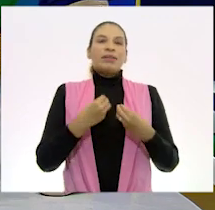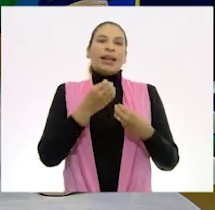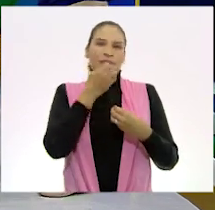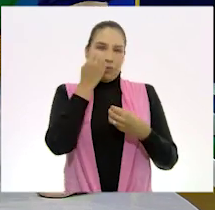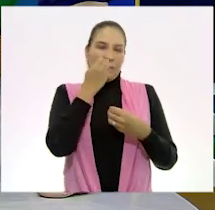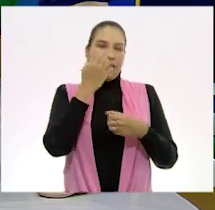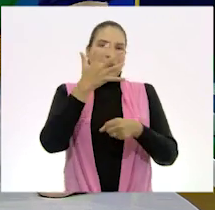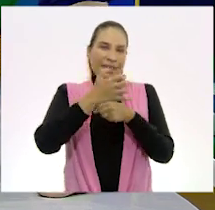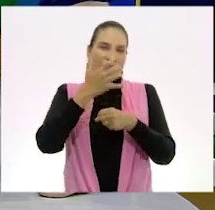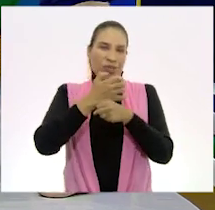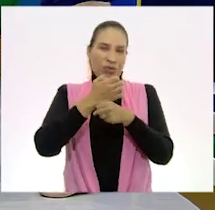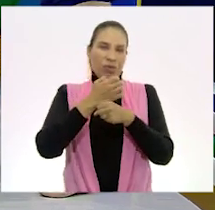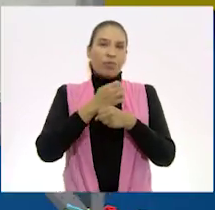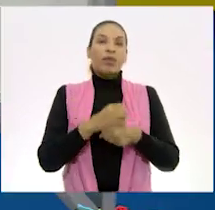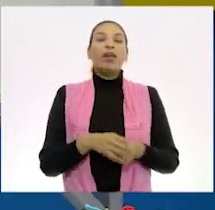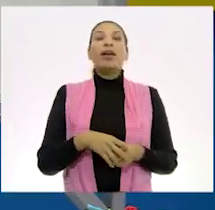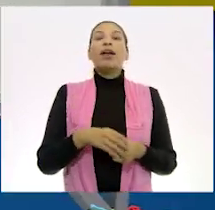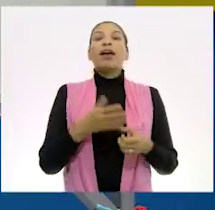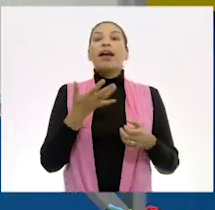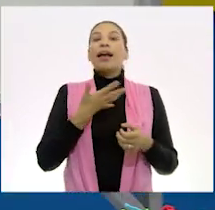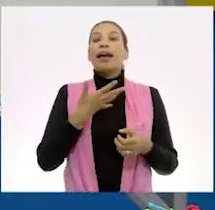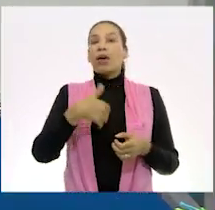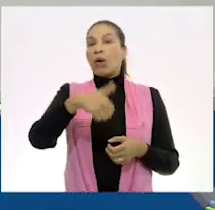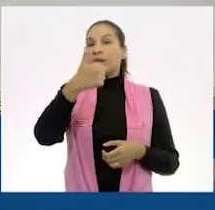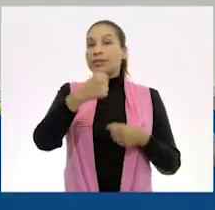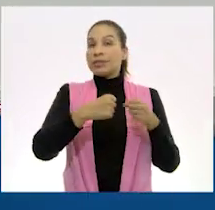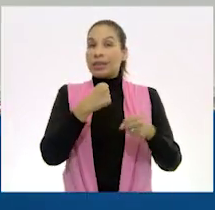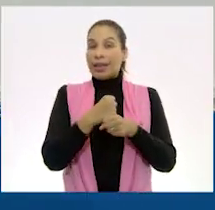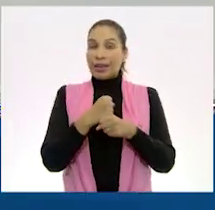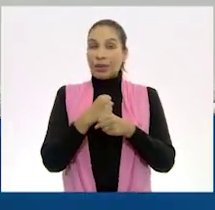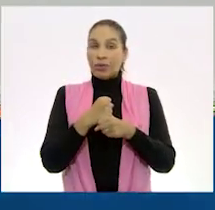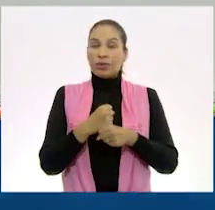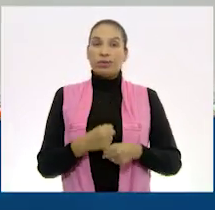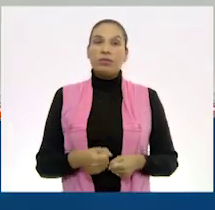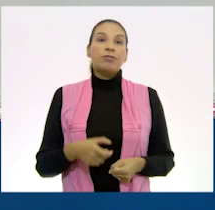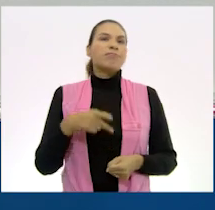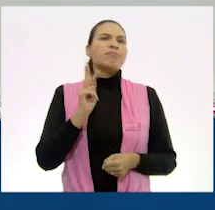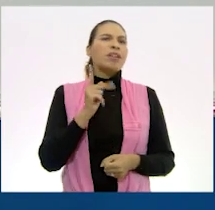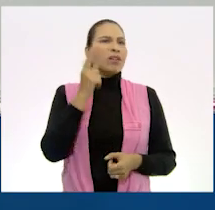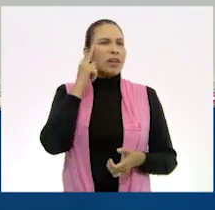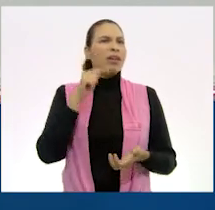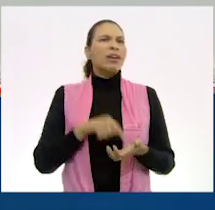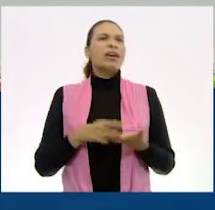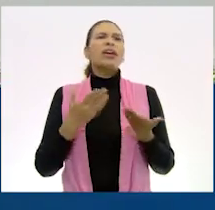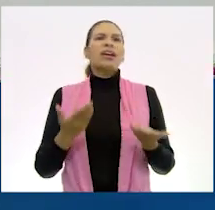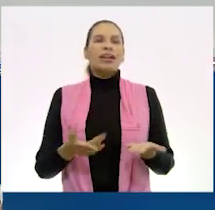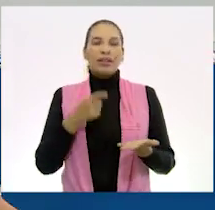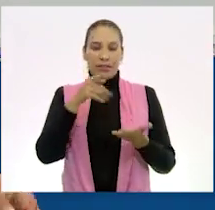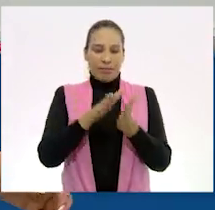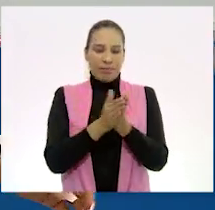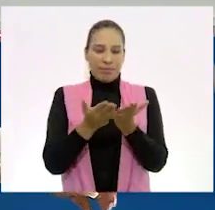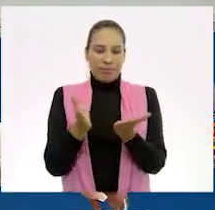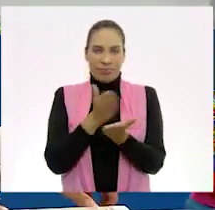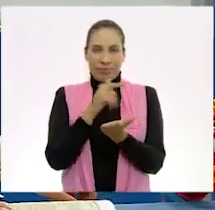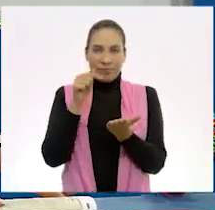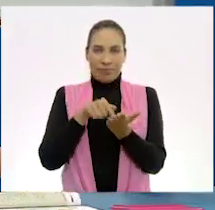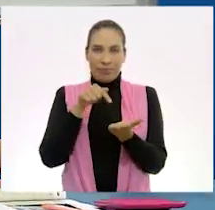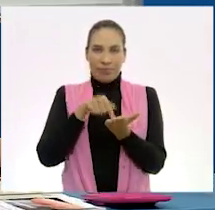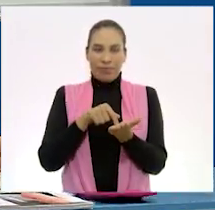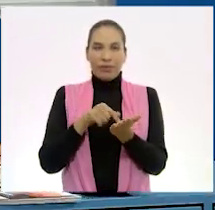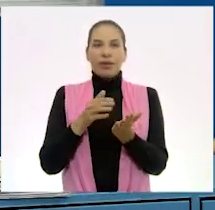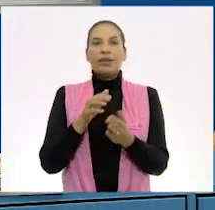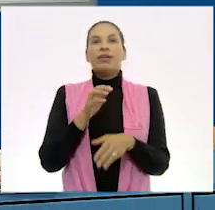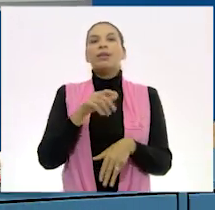grado y tenía 11 años. ¿Pero qué creen? Que aquí en su libro de texto, en